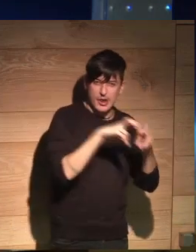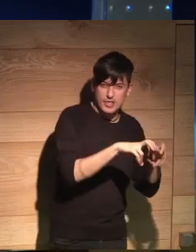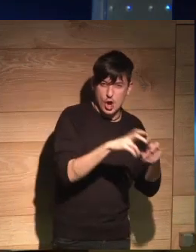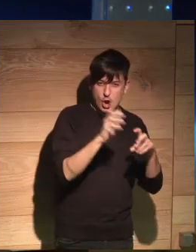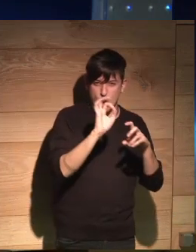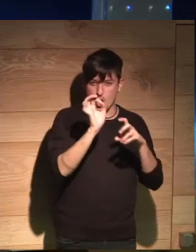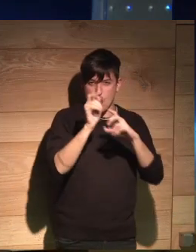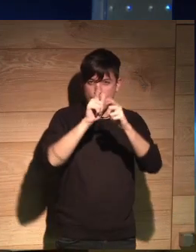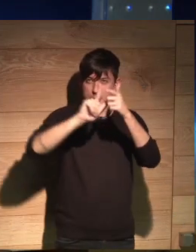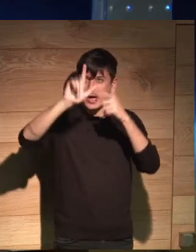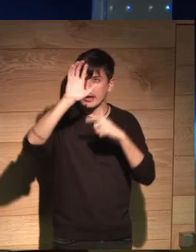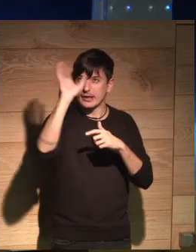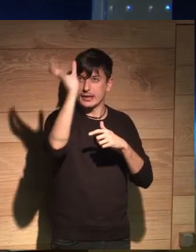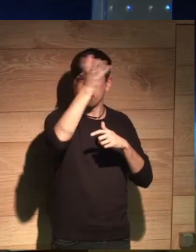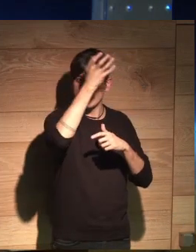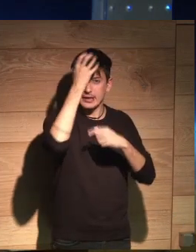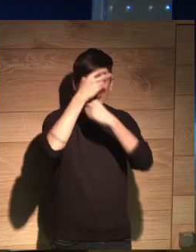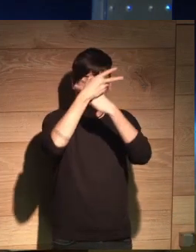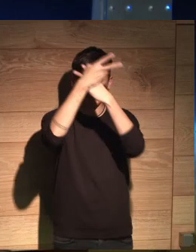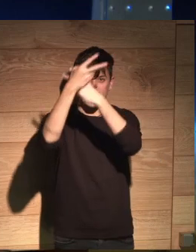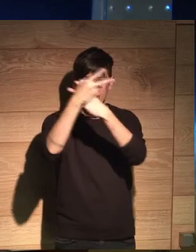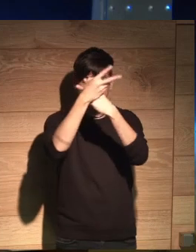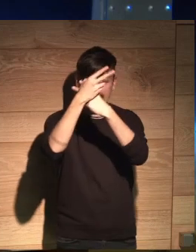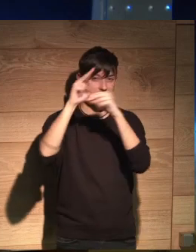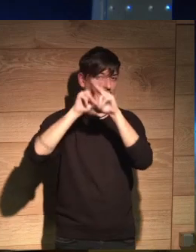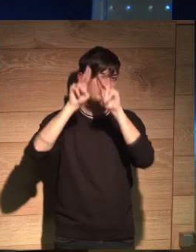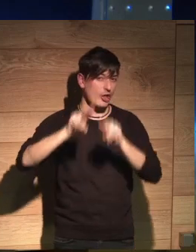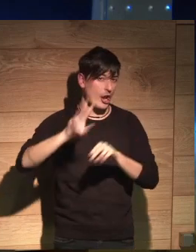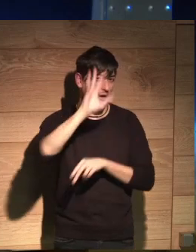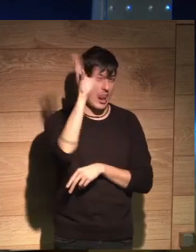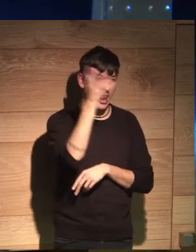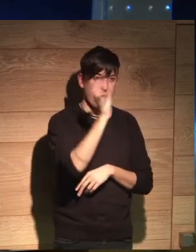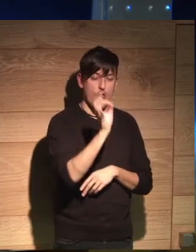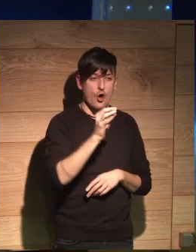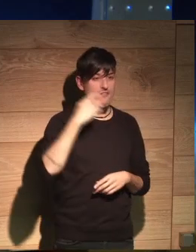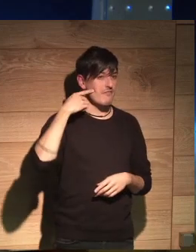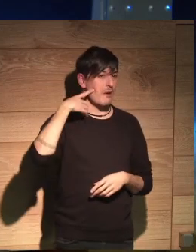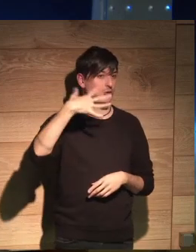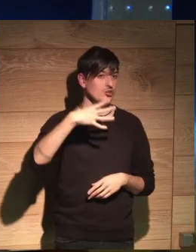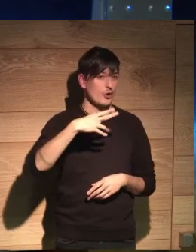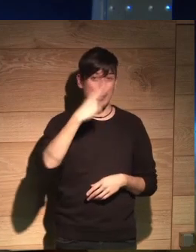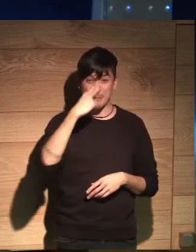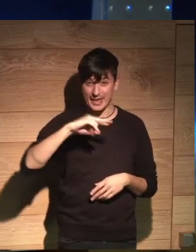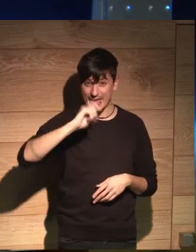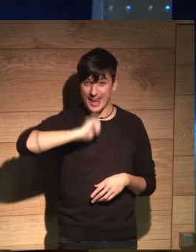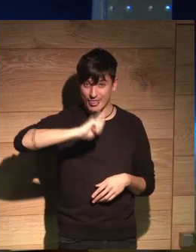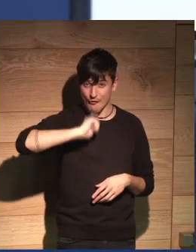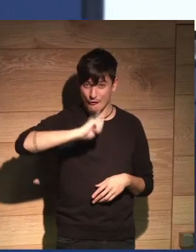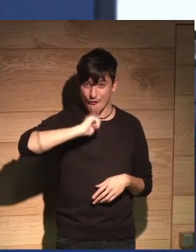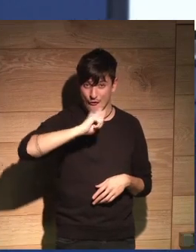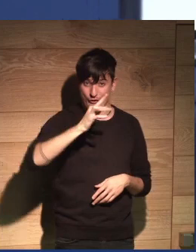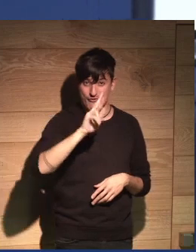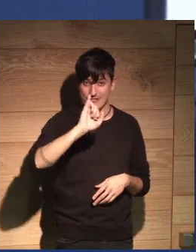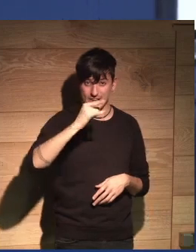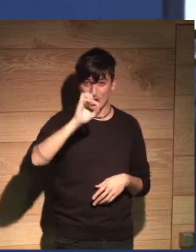viaje por la Estación Espacial Internacional, como puede ser los famosos frigopié y frigodedo que todos tomábamos, que la gente decía de